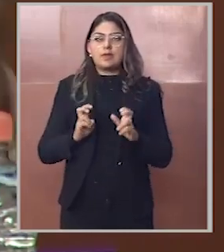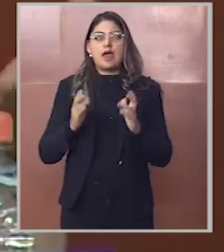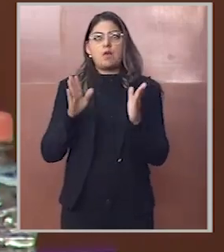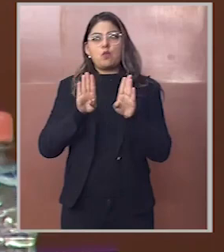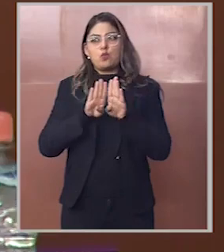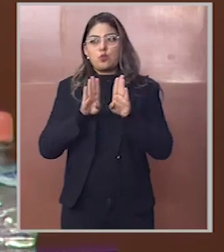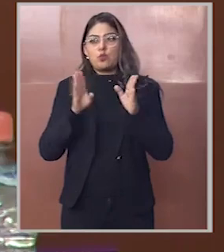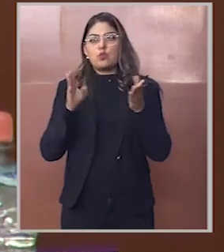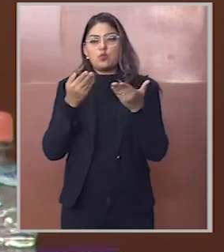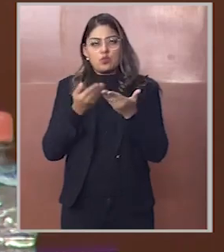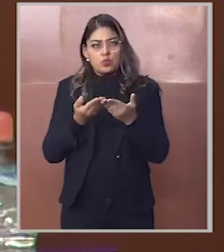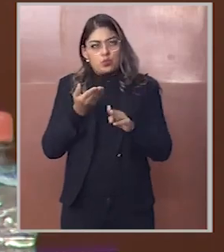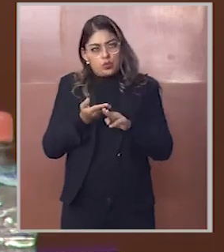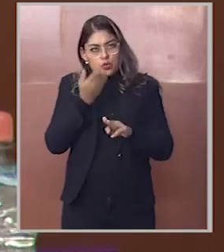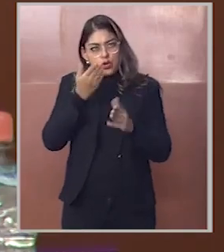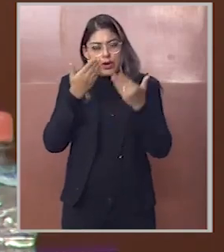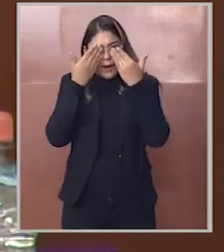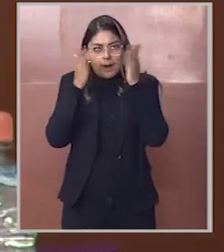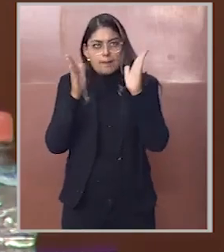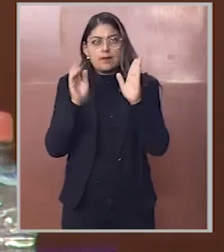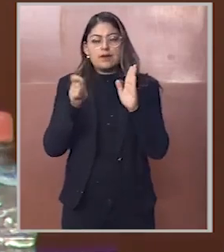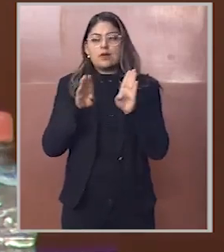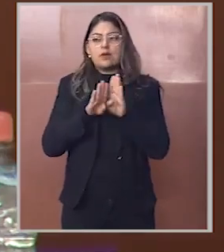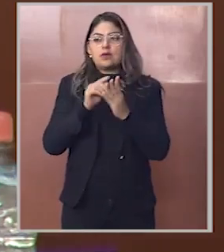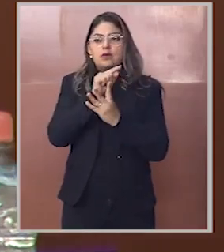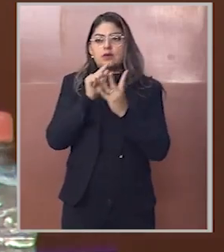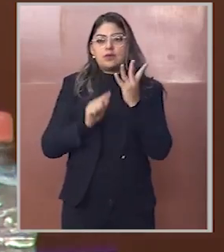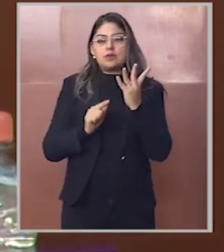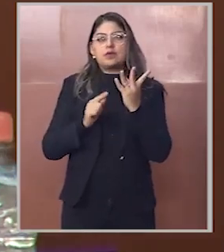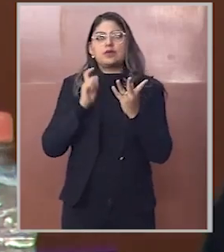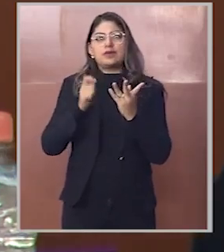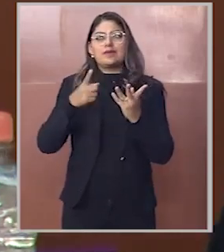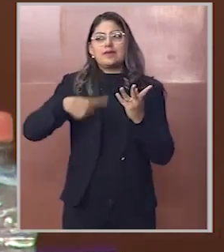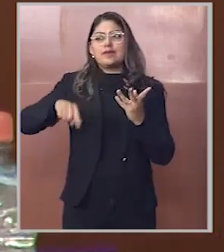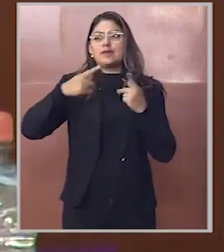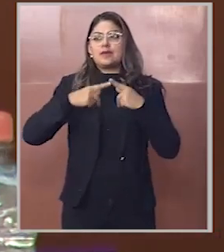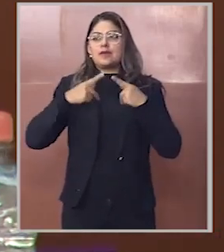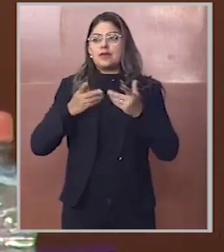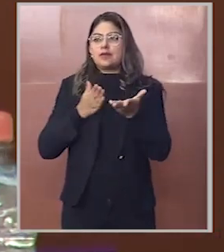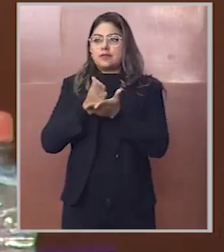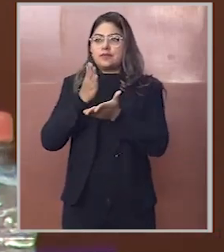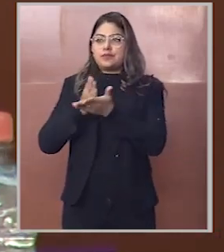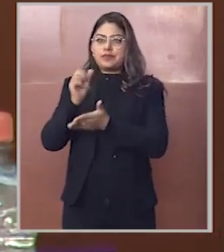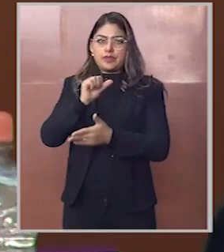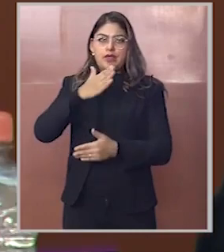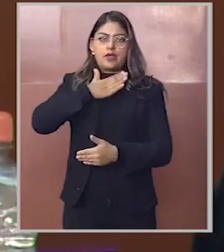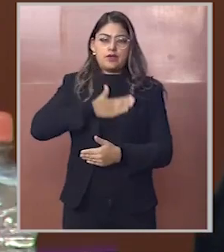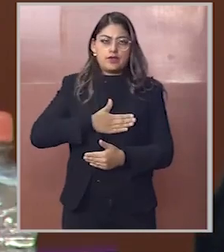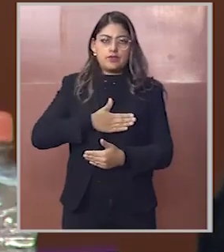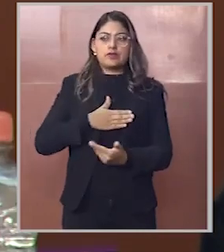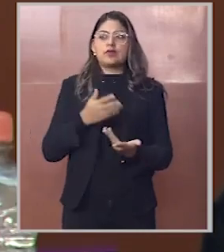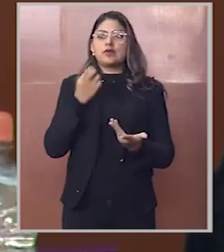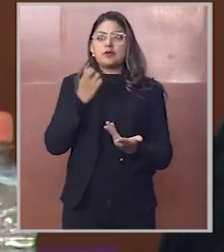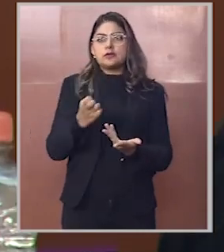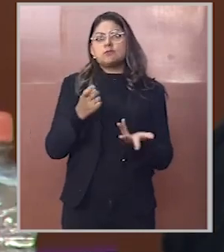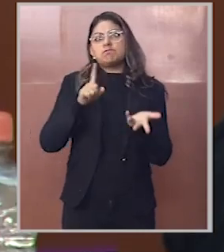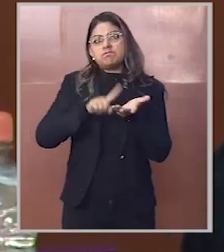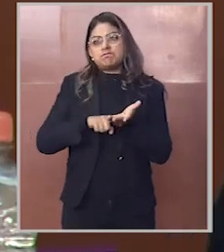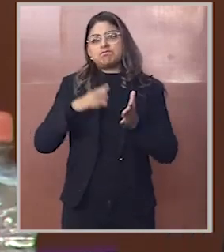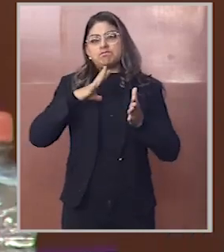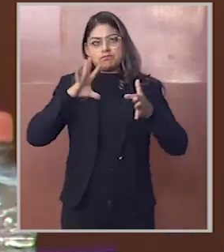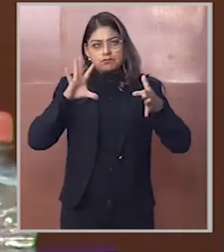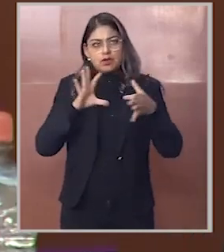gran abanico de posibilidades para acceder a la justicia y que pocas veces se habla de ello y bueno desde esta postura para